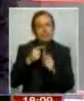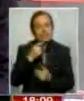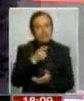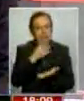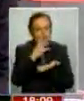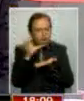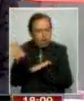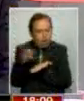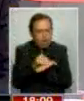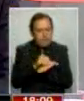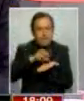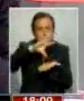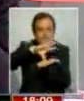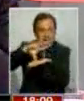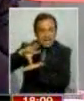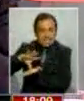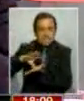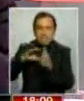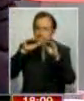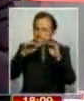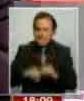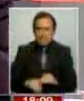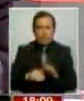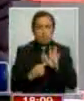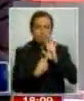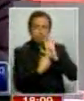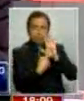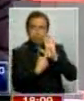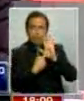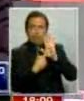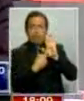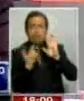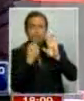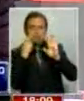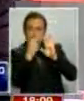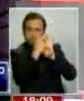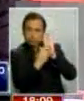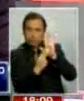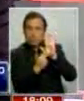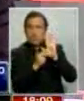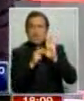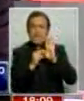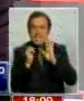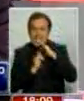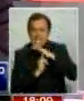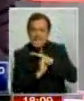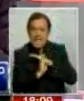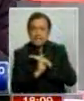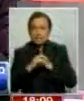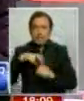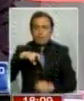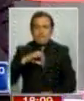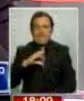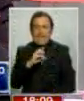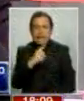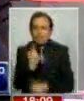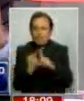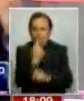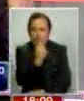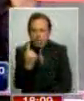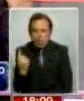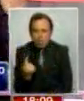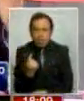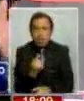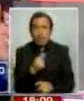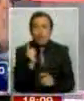el mundo, efectivamente es aquello. Y mostramos en un gráfico donde básicamente se muestra que el ingreso per cápita crece y las cargas tributarias también crecen.